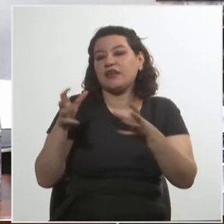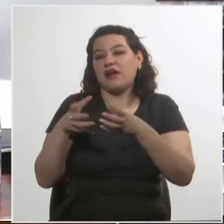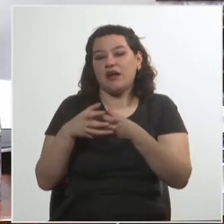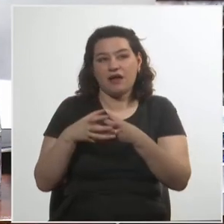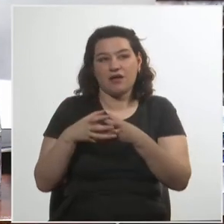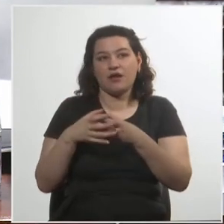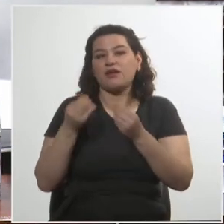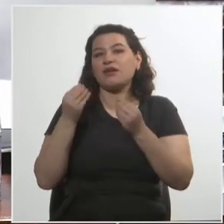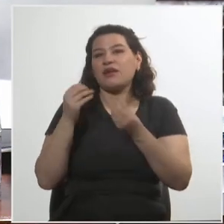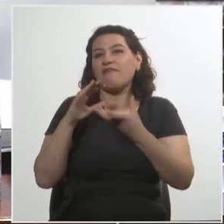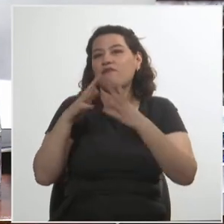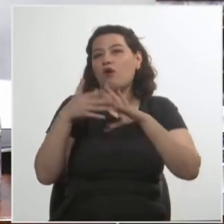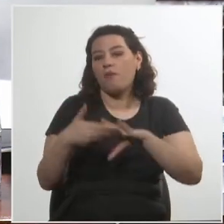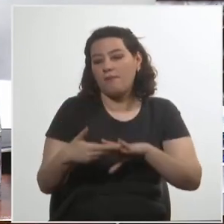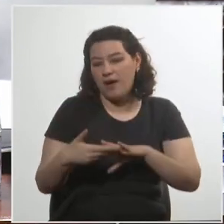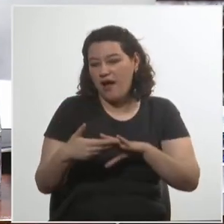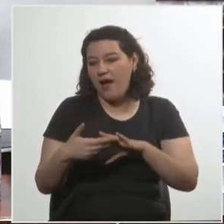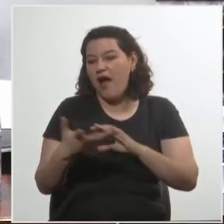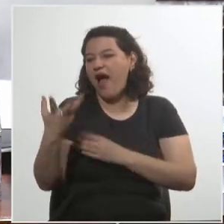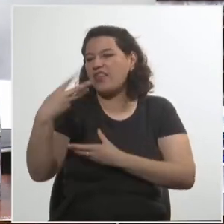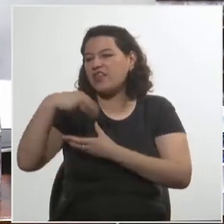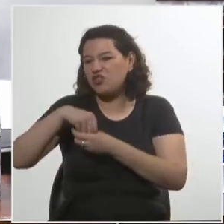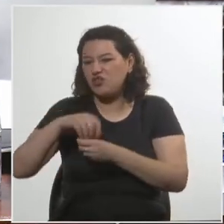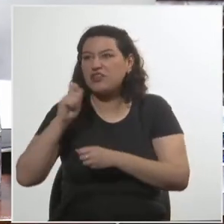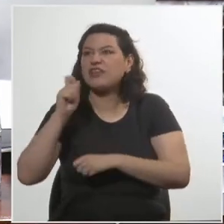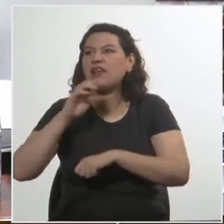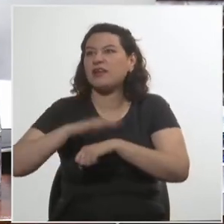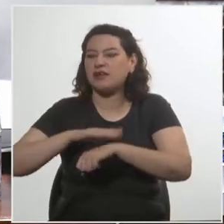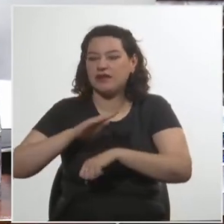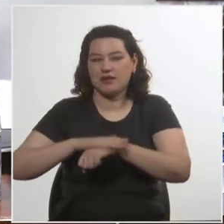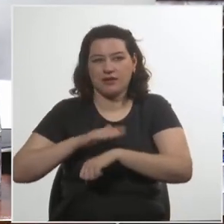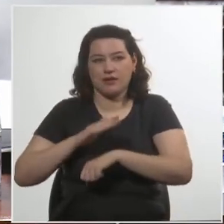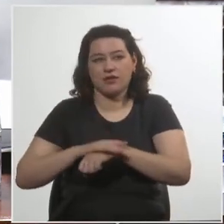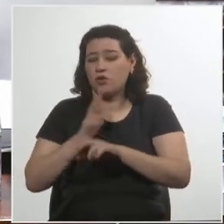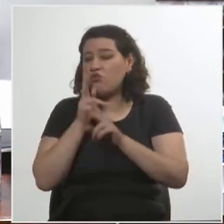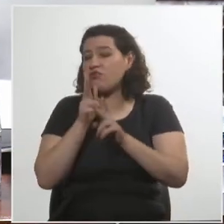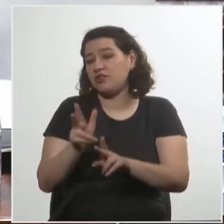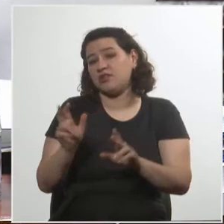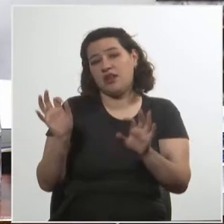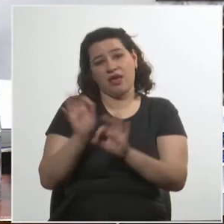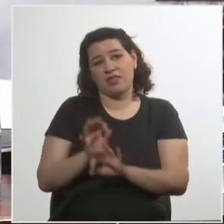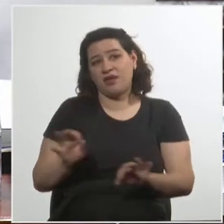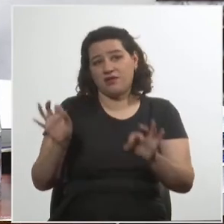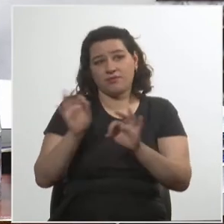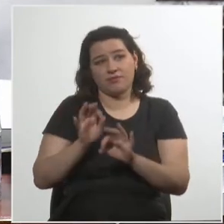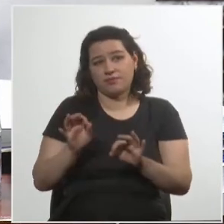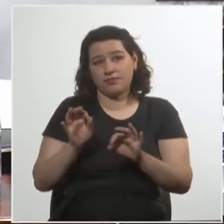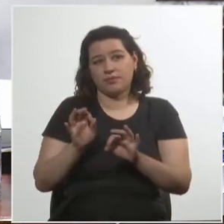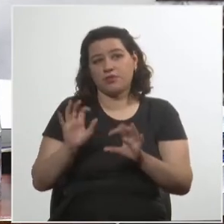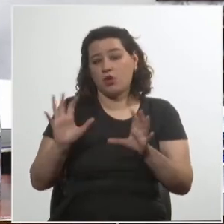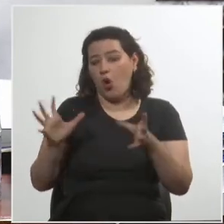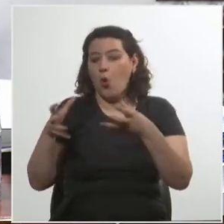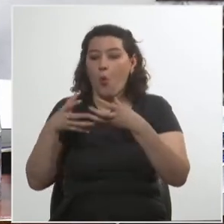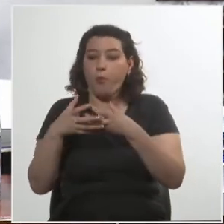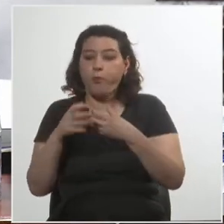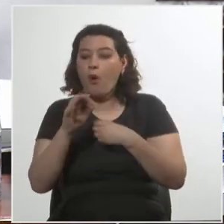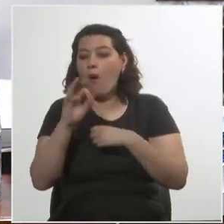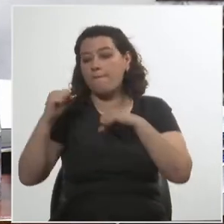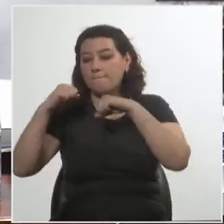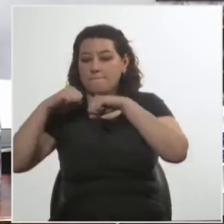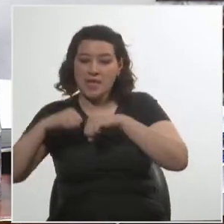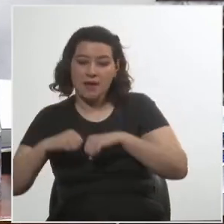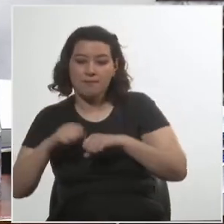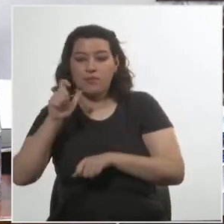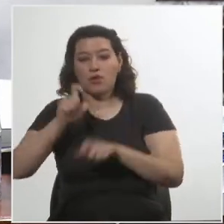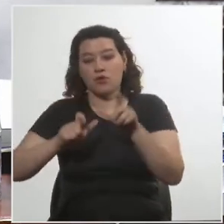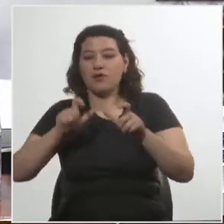lugar del espectro político se ubican los perpetradores de o sea estos grupos o los integrantes de estos